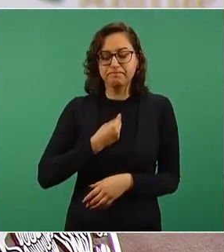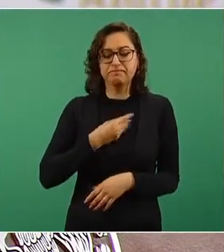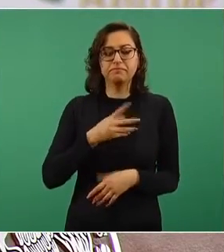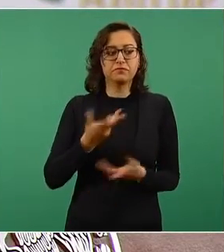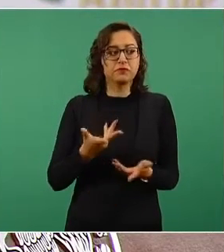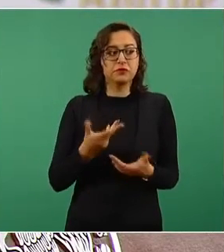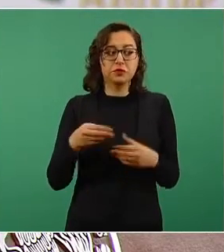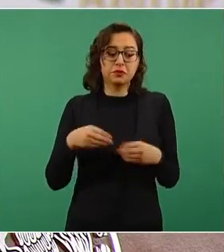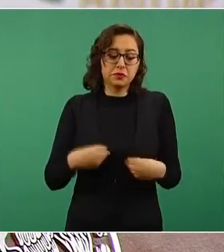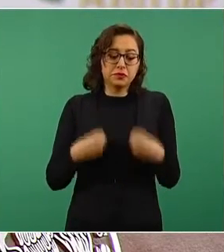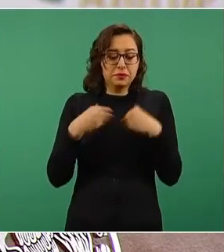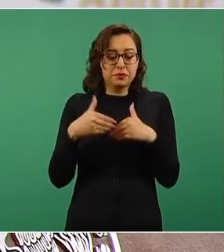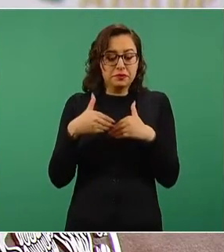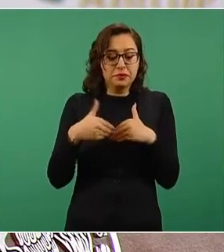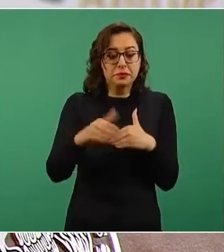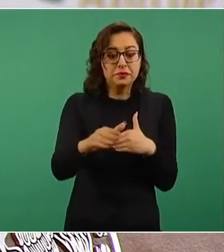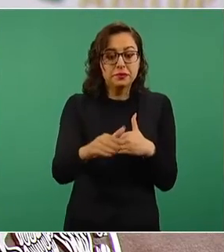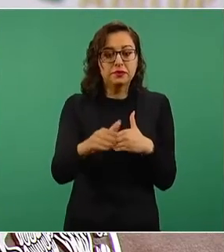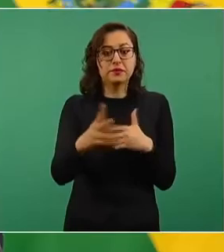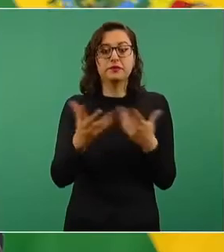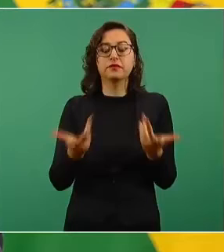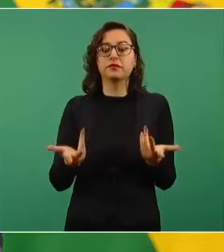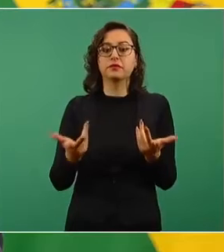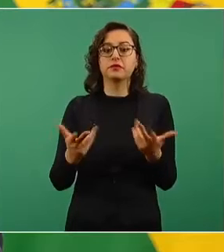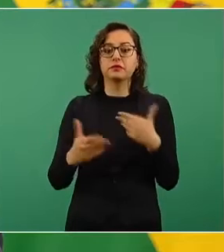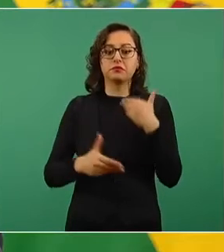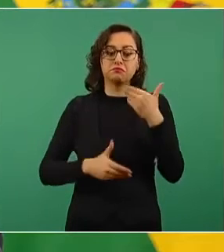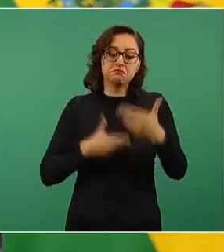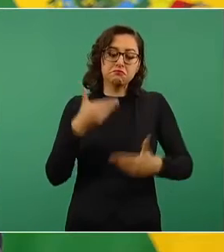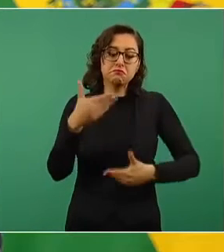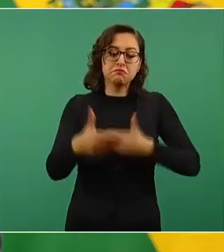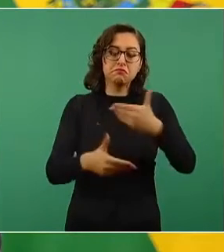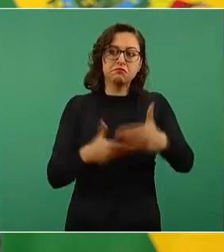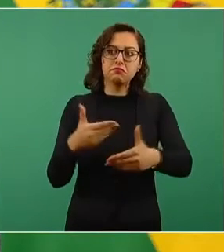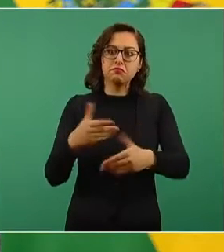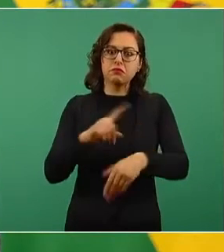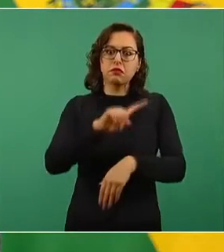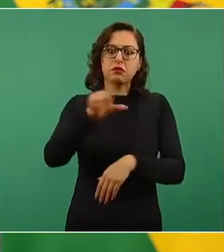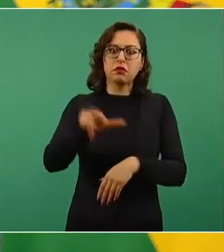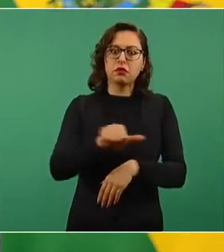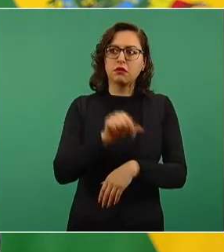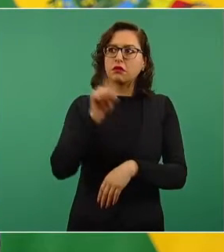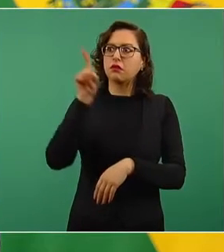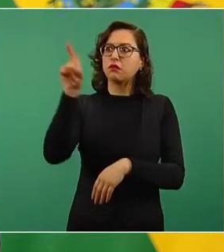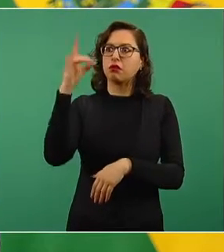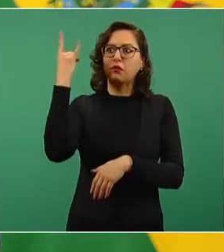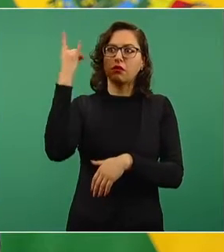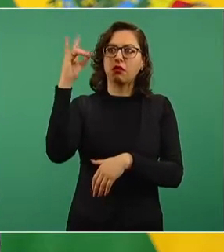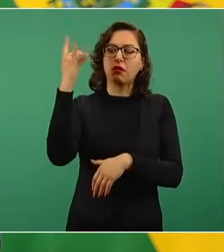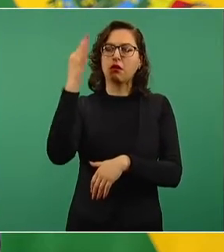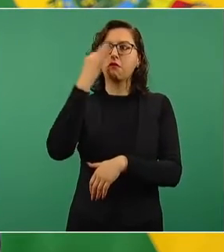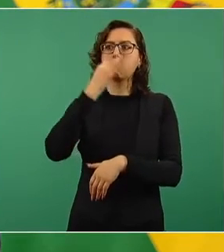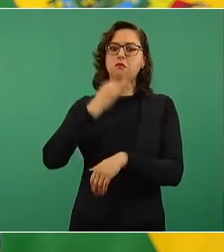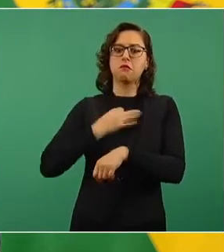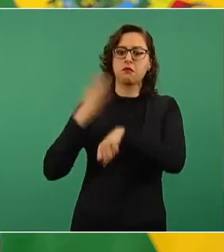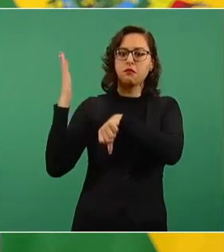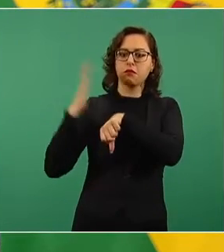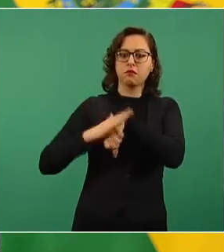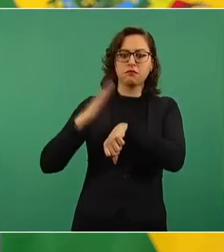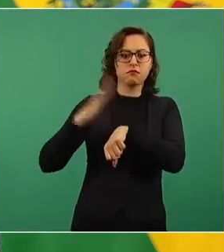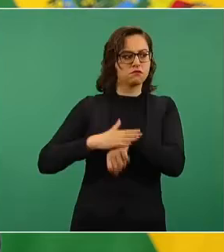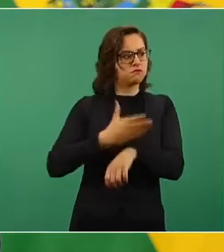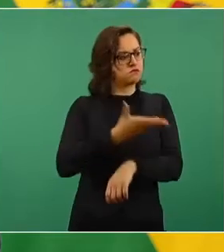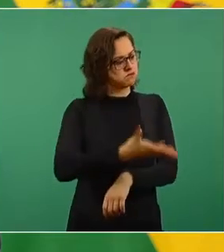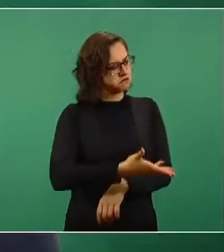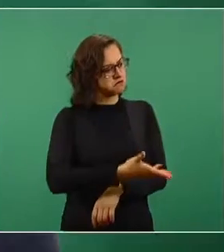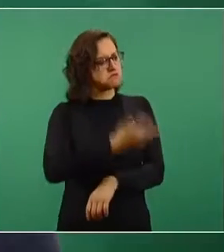convocados por nuestras organizaciones sociales como candidato a la presidencia por el Movimiento al